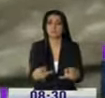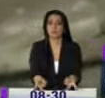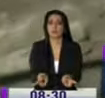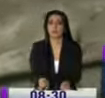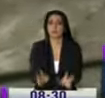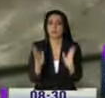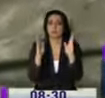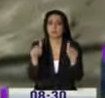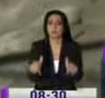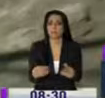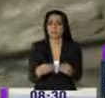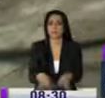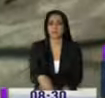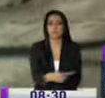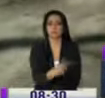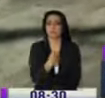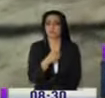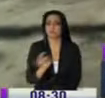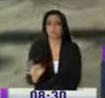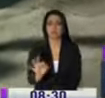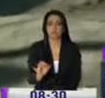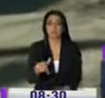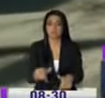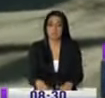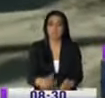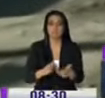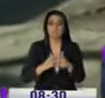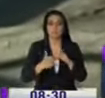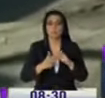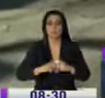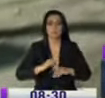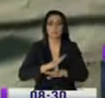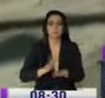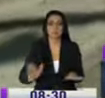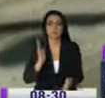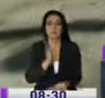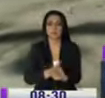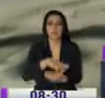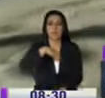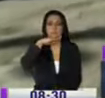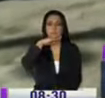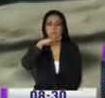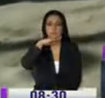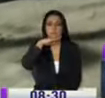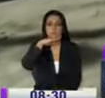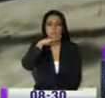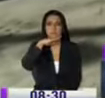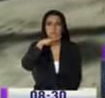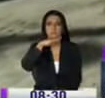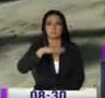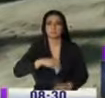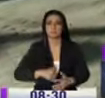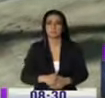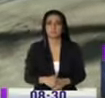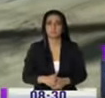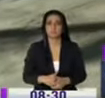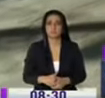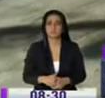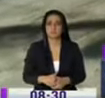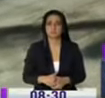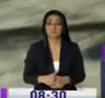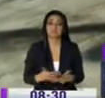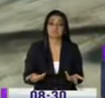se nos perjudique a otros sectores con este transporte que está haciendo, porque debía haber alguien,